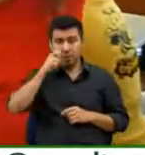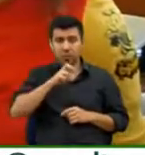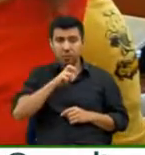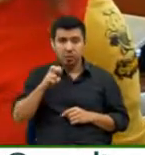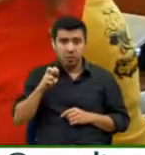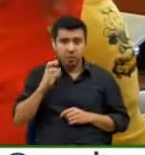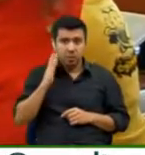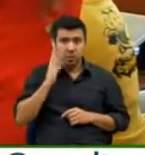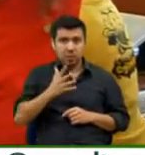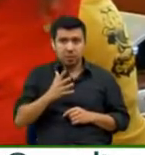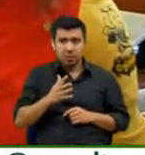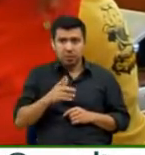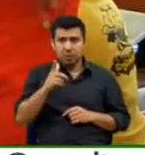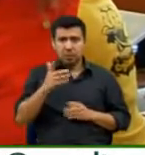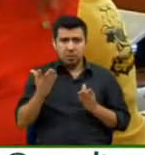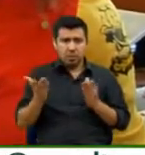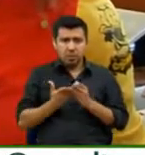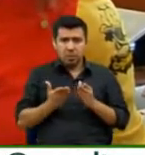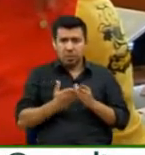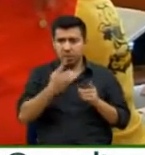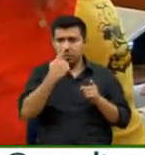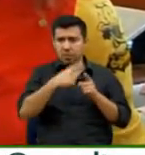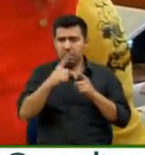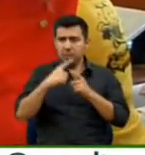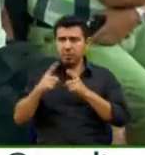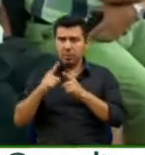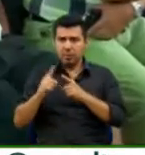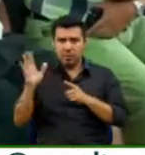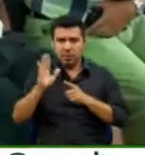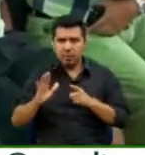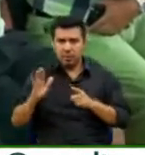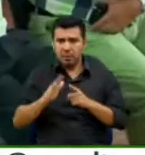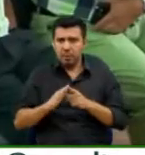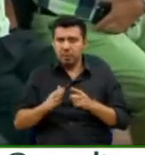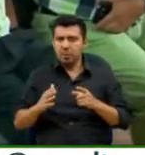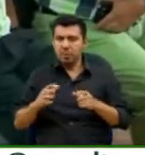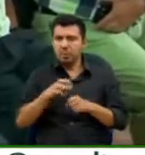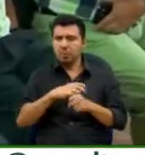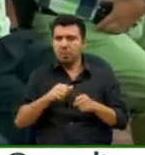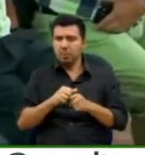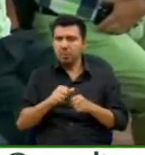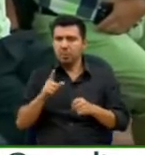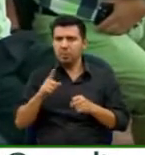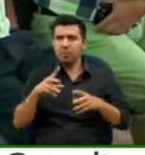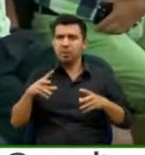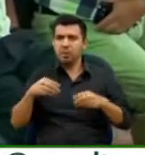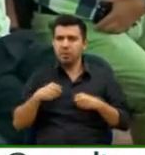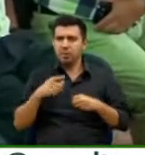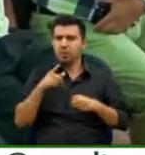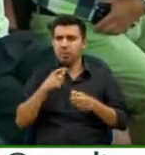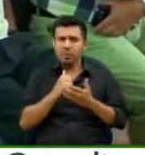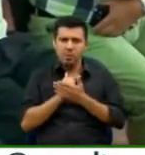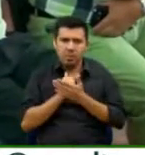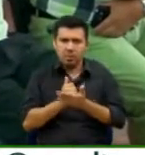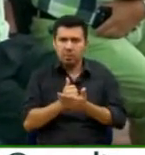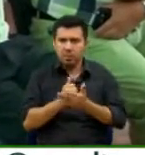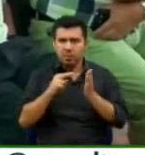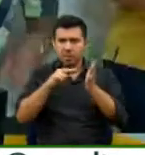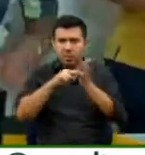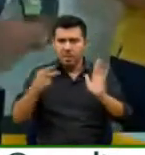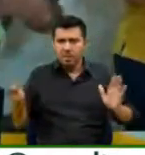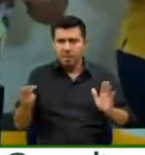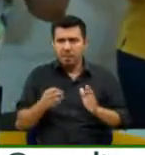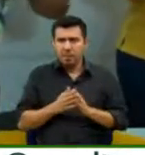de los colegios en diferentes municipios del departamento norte de santander con el fin de recibir esta ayuda tecnológica que se viene entregando